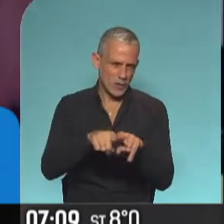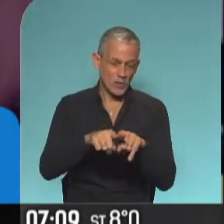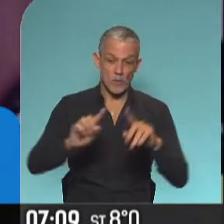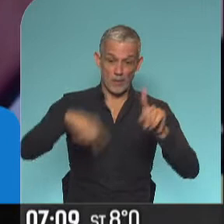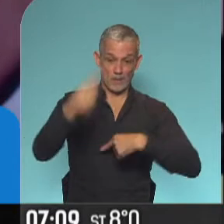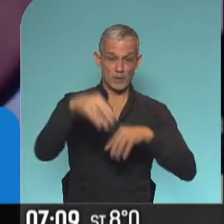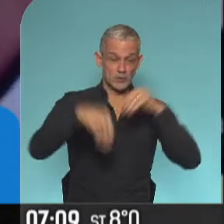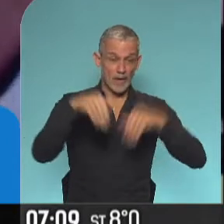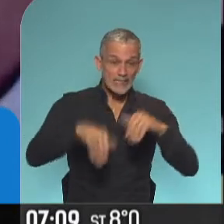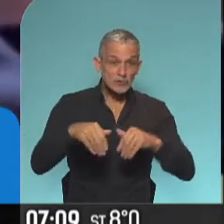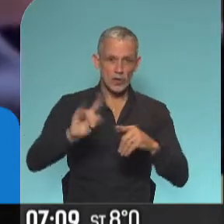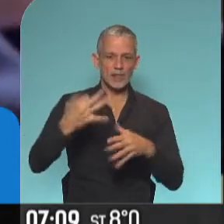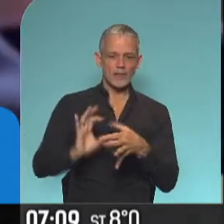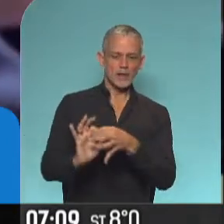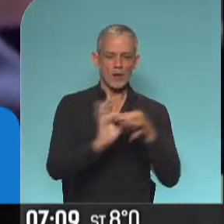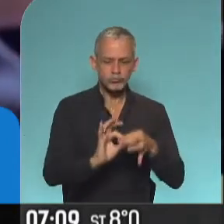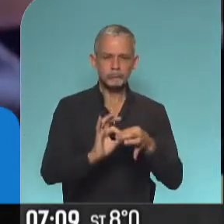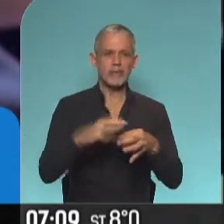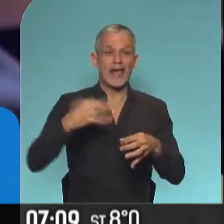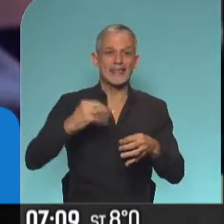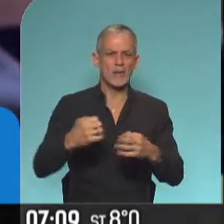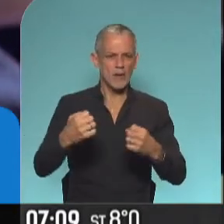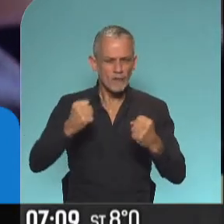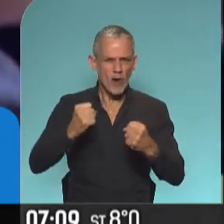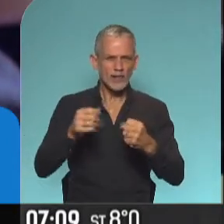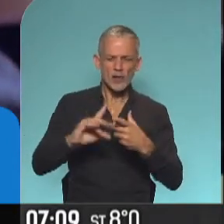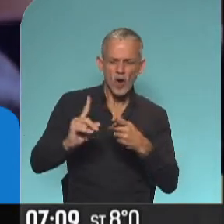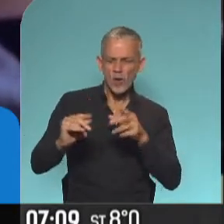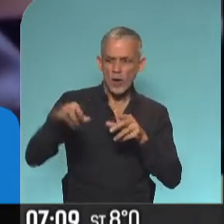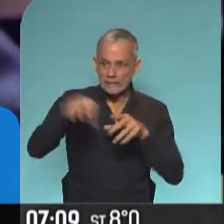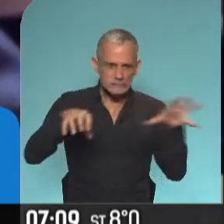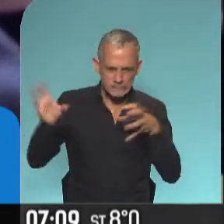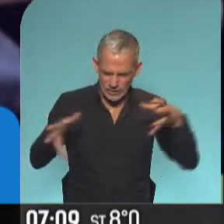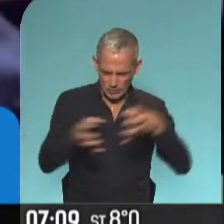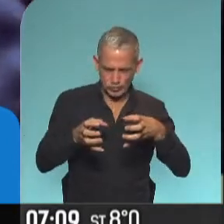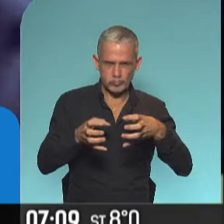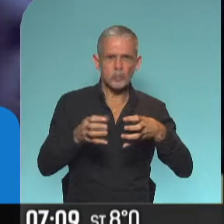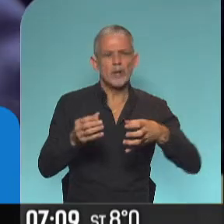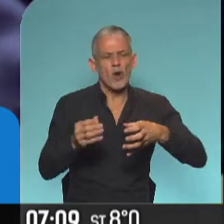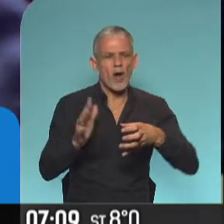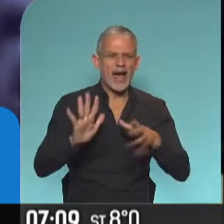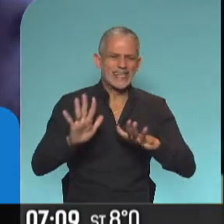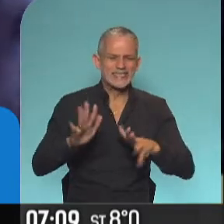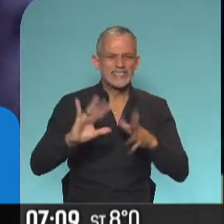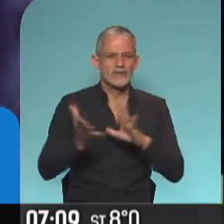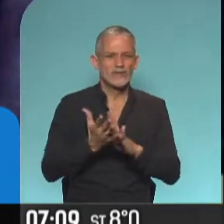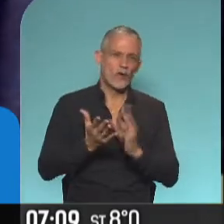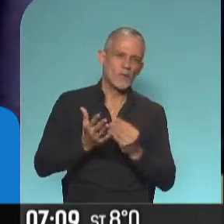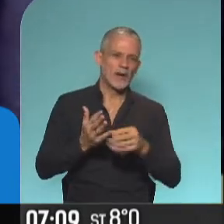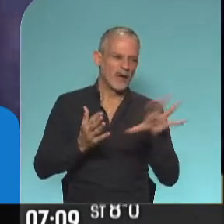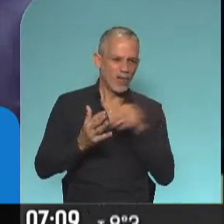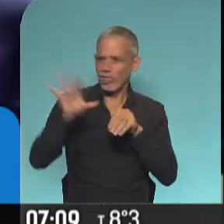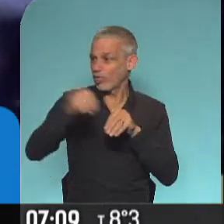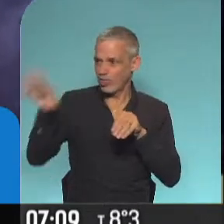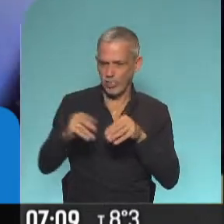próxima tenemos que formar una coalición que realmente sea fuerte, no una especie de, no uso esta palabra, pero sí el sentido, una especie de